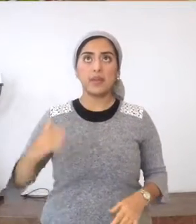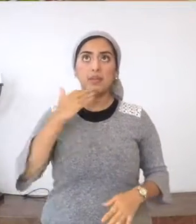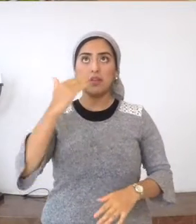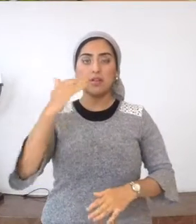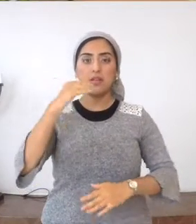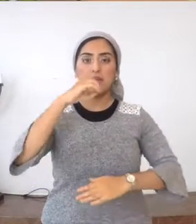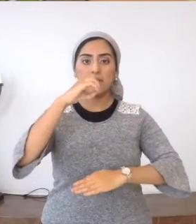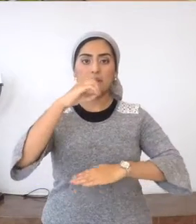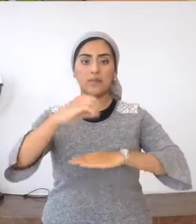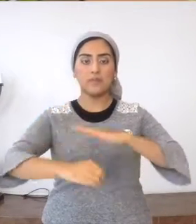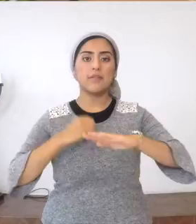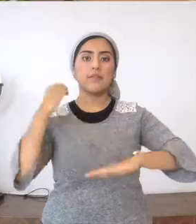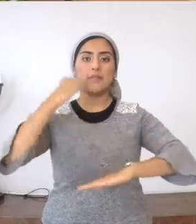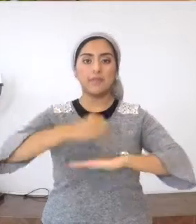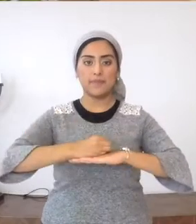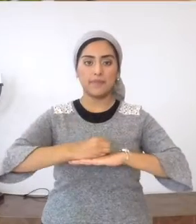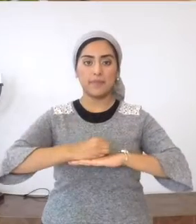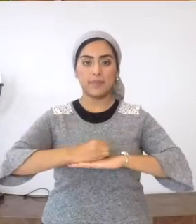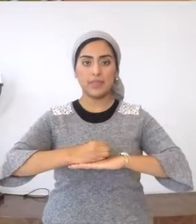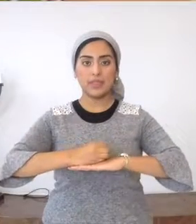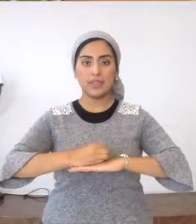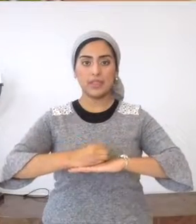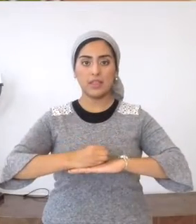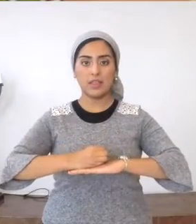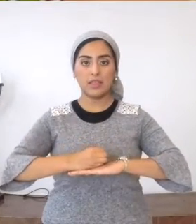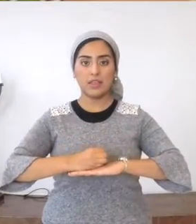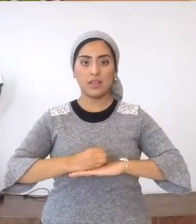De Yahshua